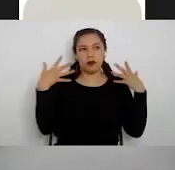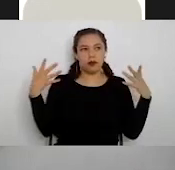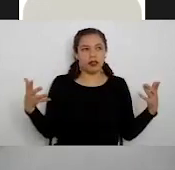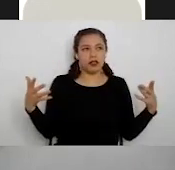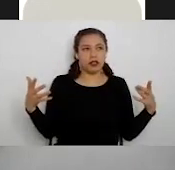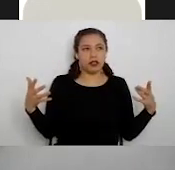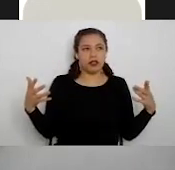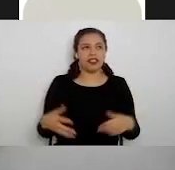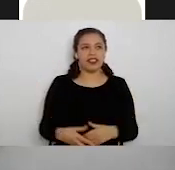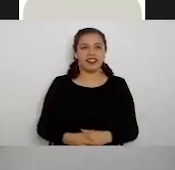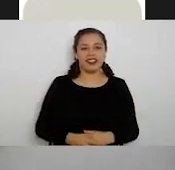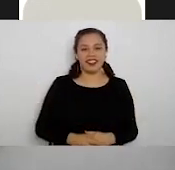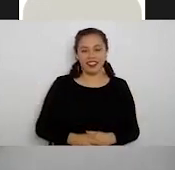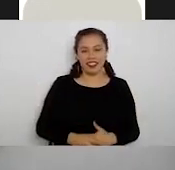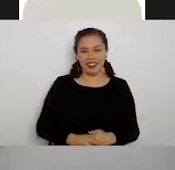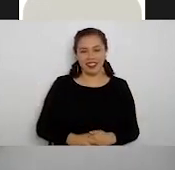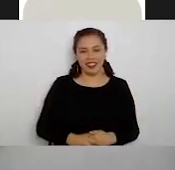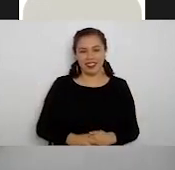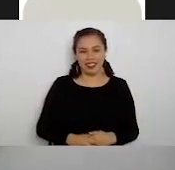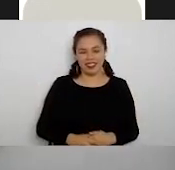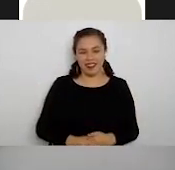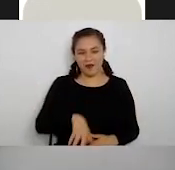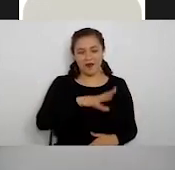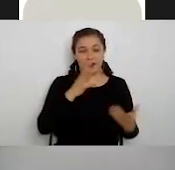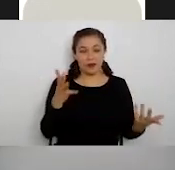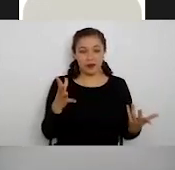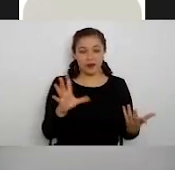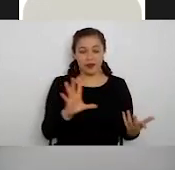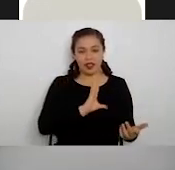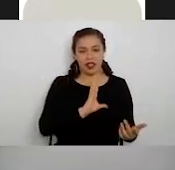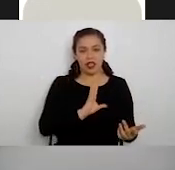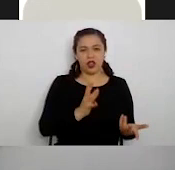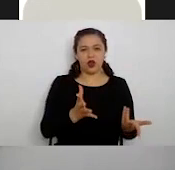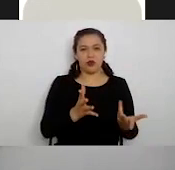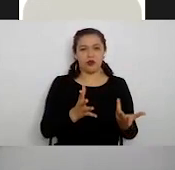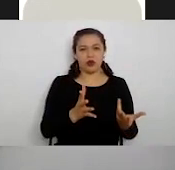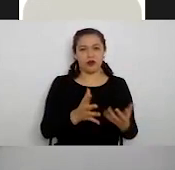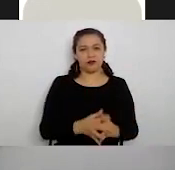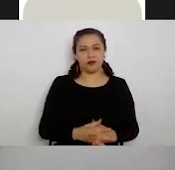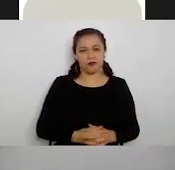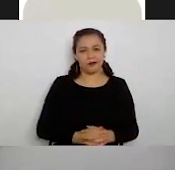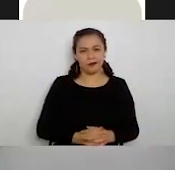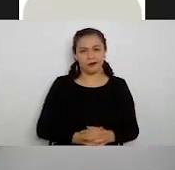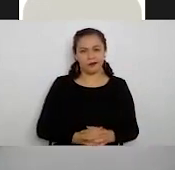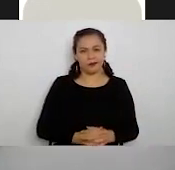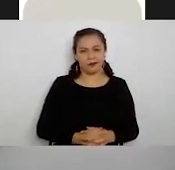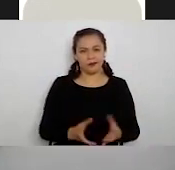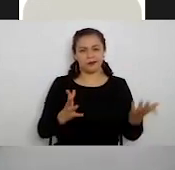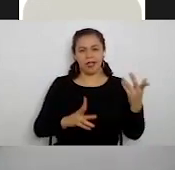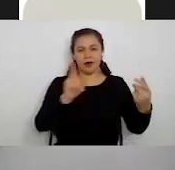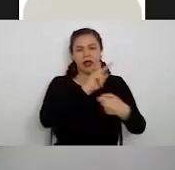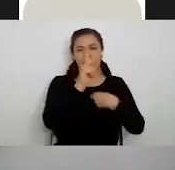se ha traducido en nosotros como nosotros, ¿no? Los países, aquí debe decir no desarrollados